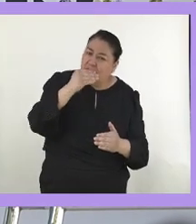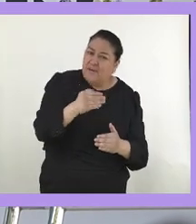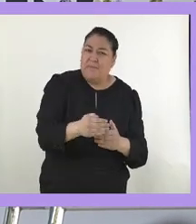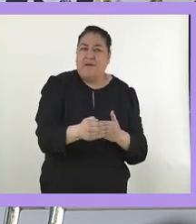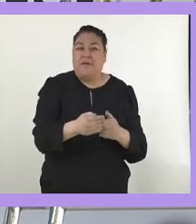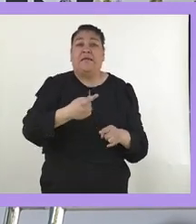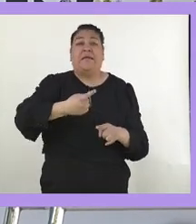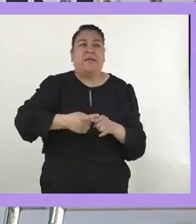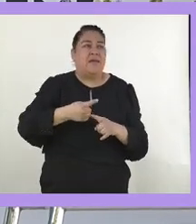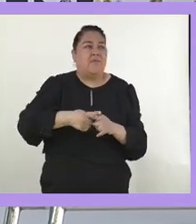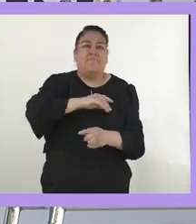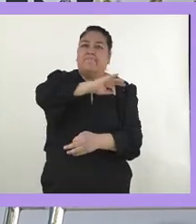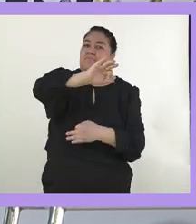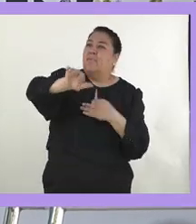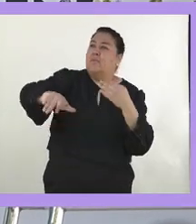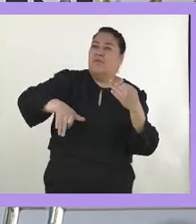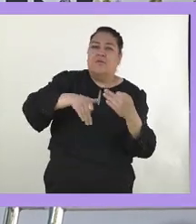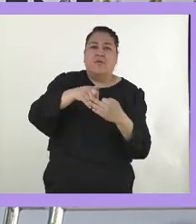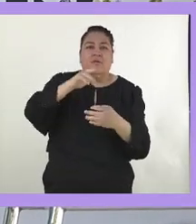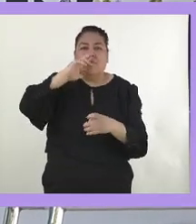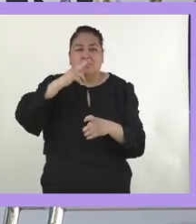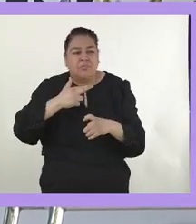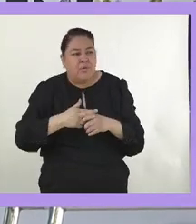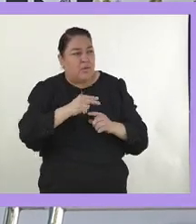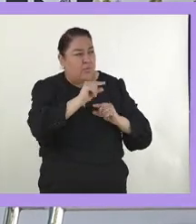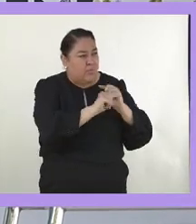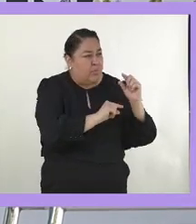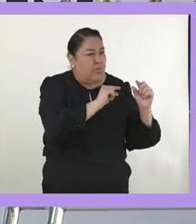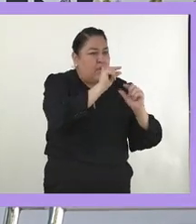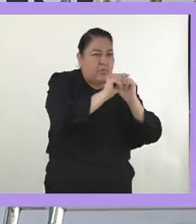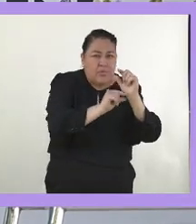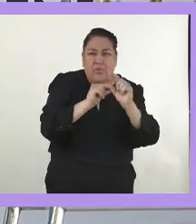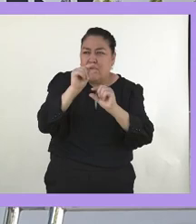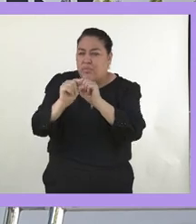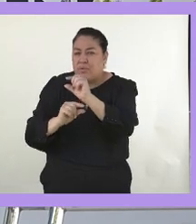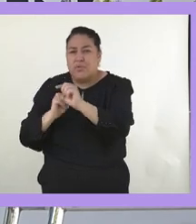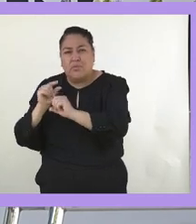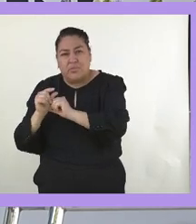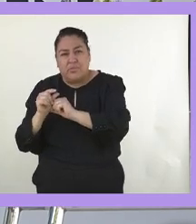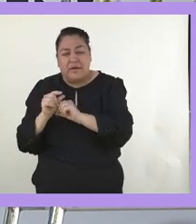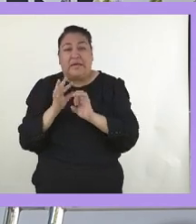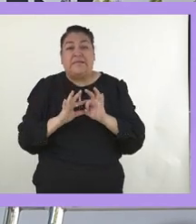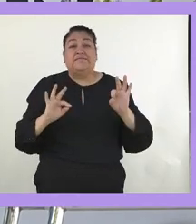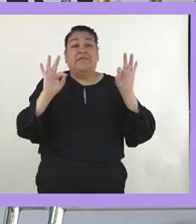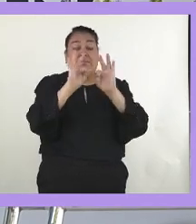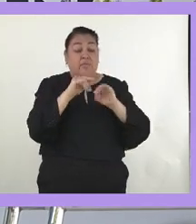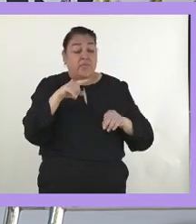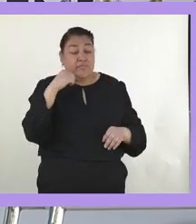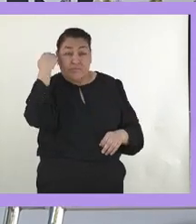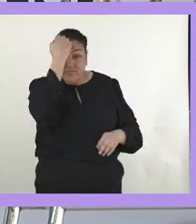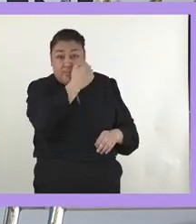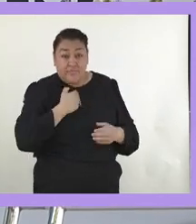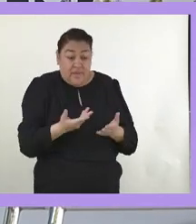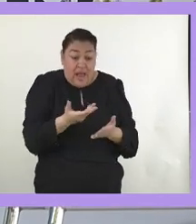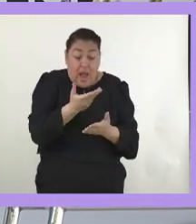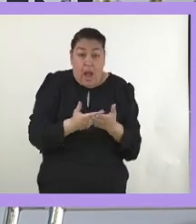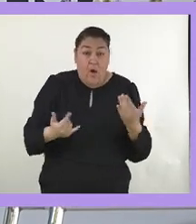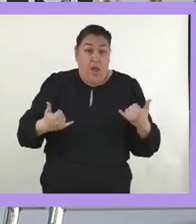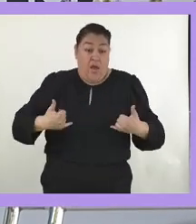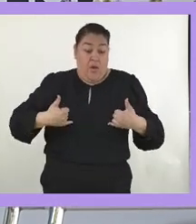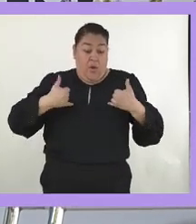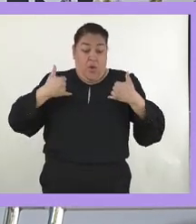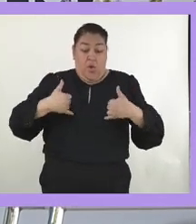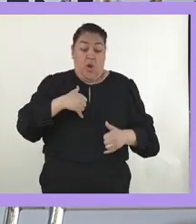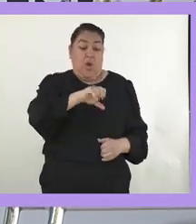trincheras para poder llegar a eso Entonces para mí un balance deportivo muy interesante es hoy las juveniles en este país